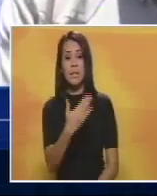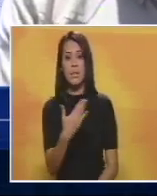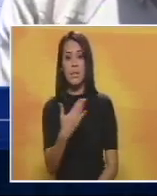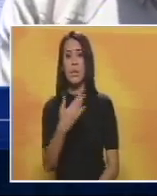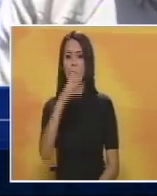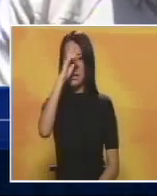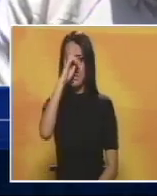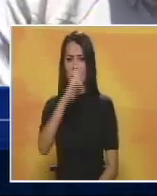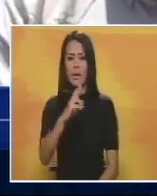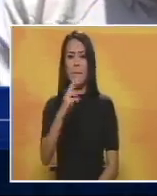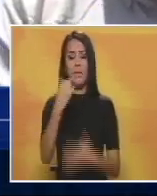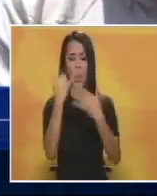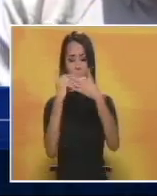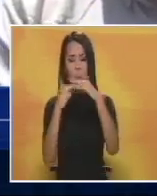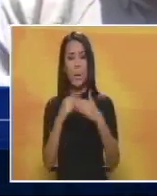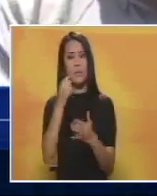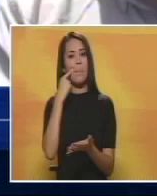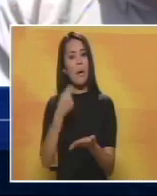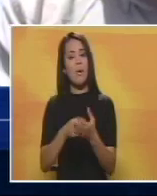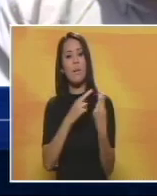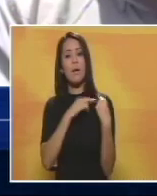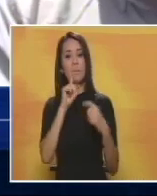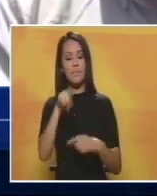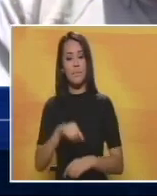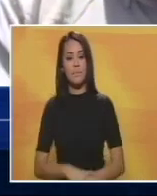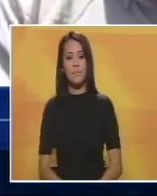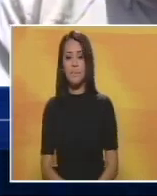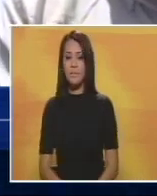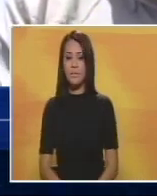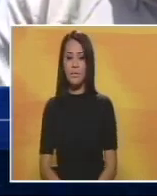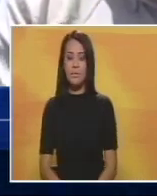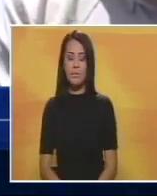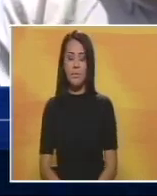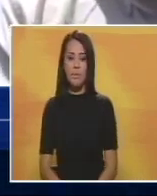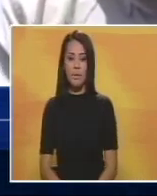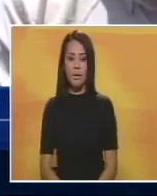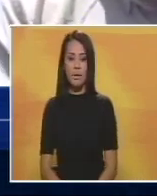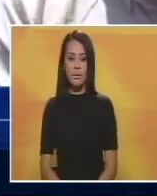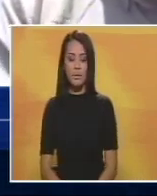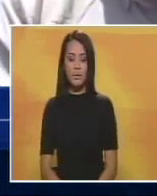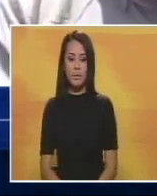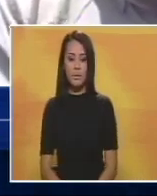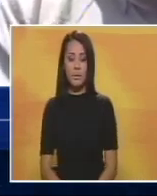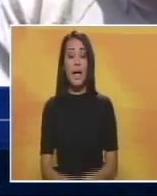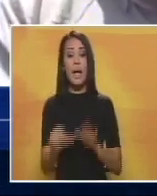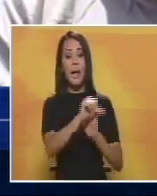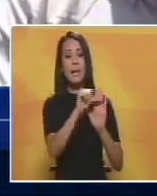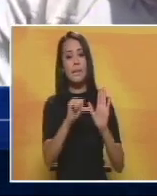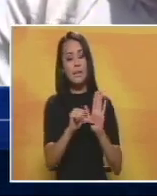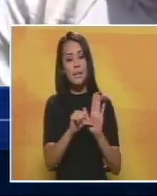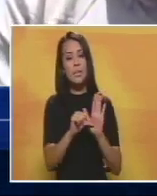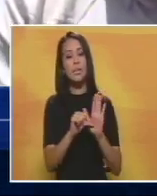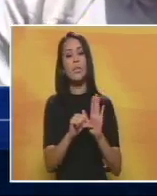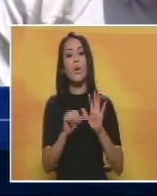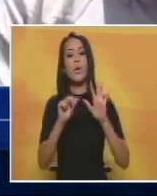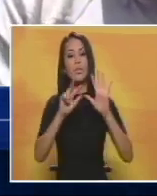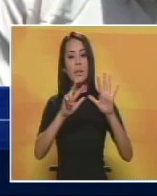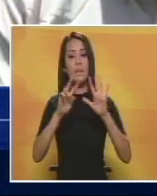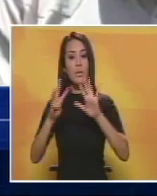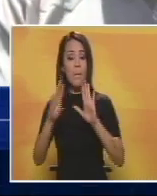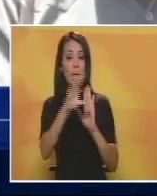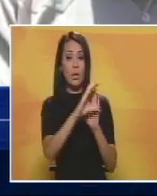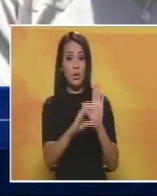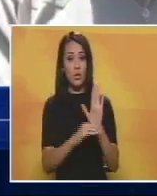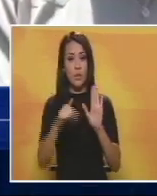nos respete, que es el tabulador de cargo. Por otro lado, debo manifestar que el artículo número 89 de nuestra